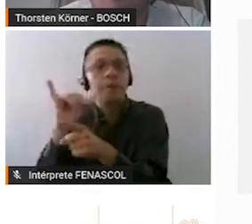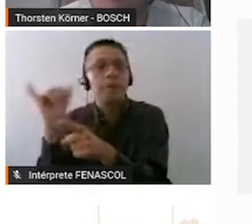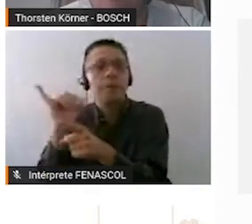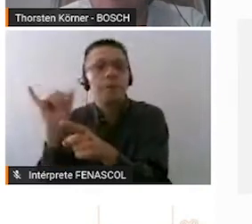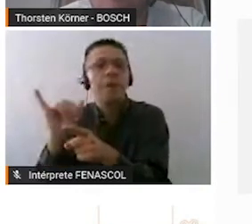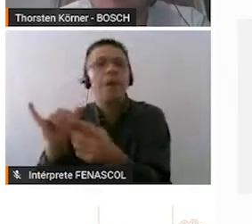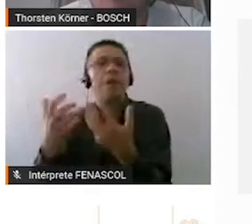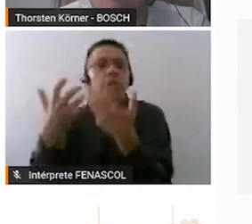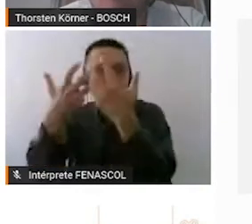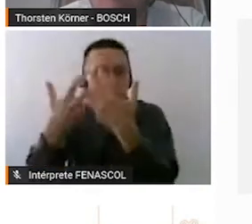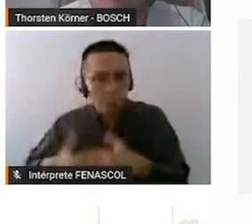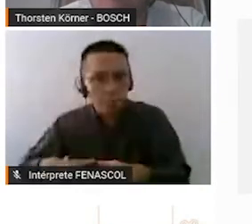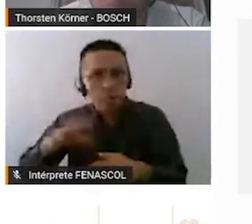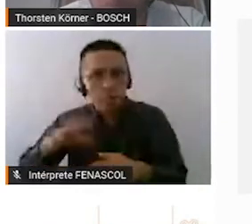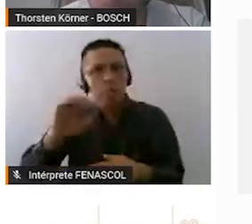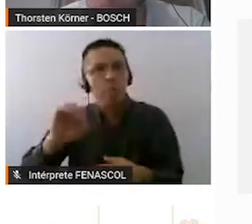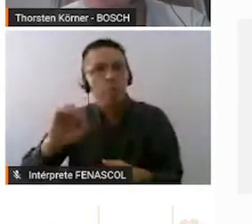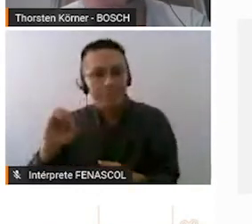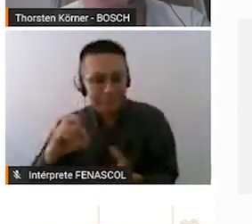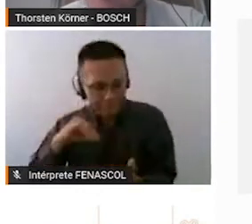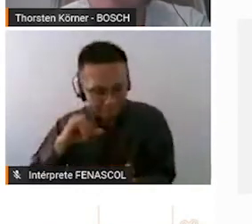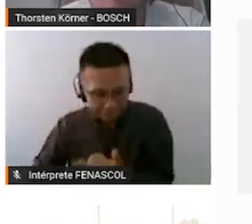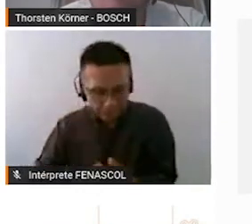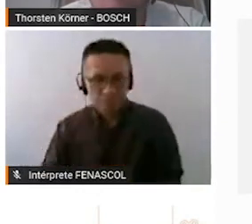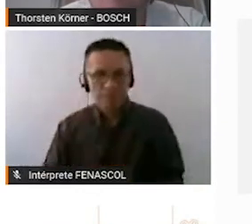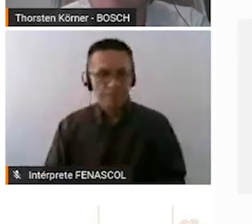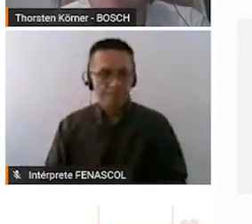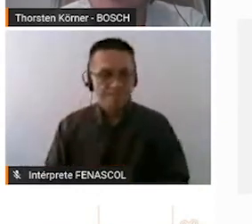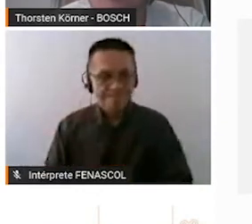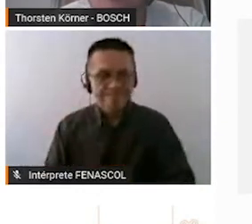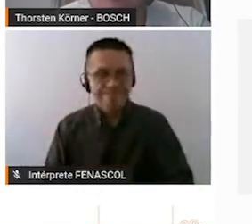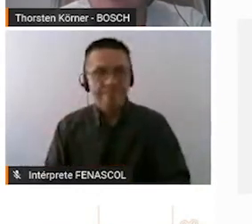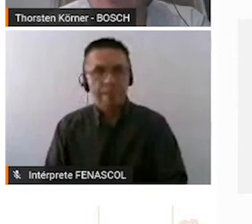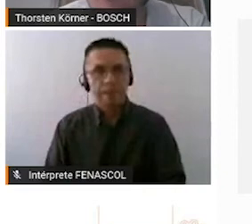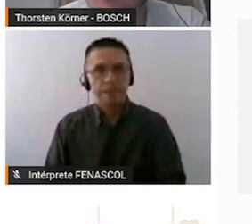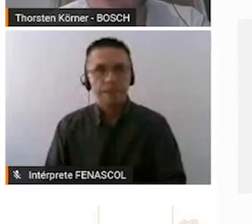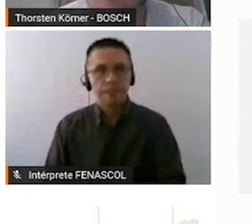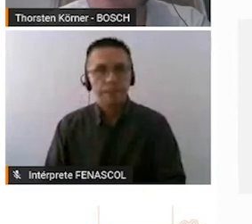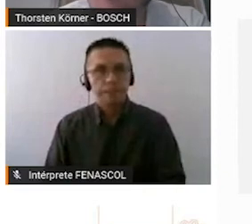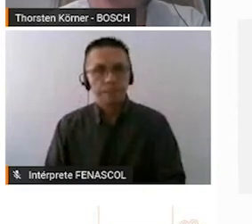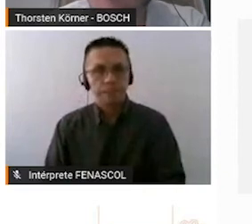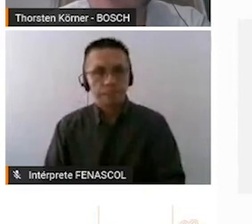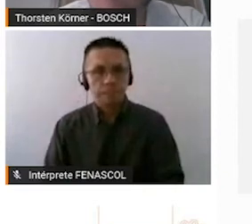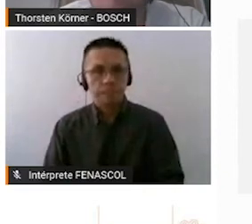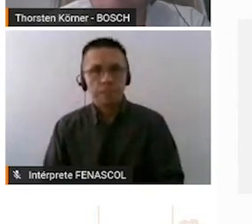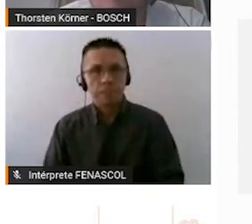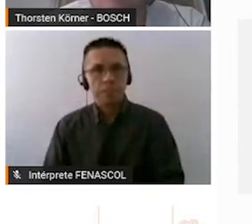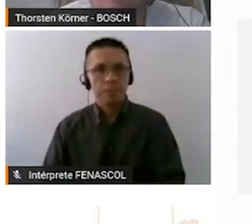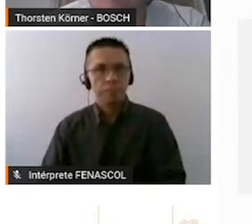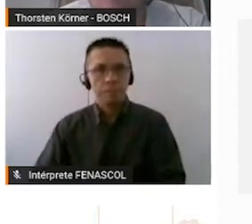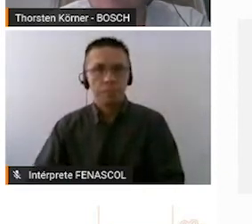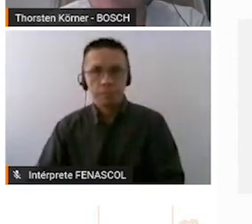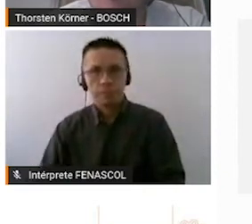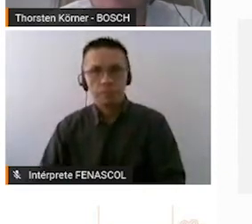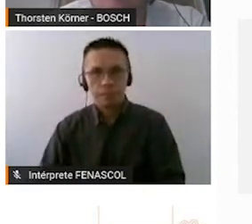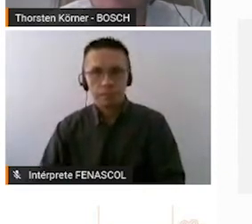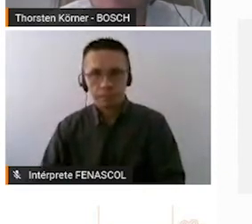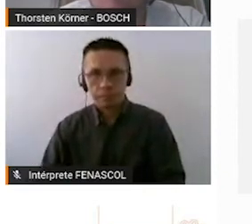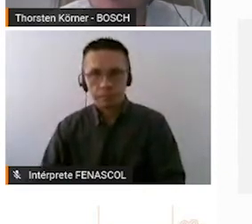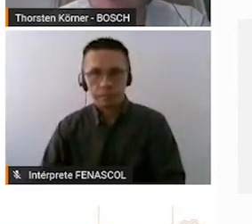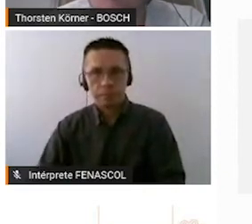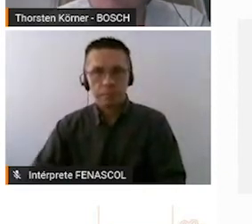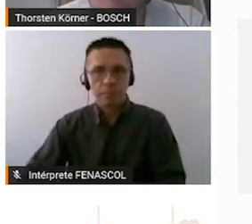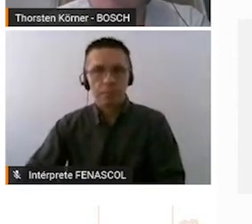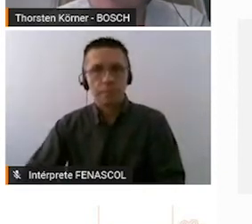Industria 4.0. Si lo vemos de esta forma, realmente resulta muy fácil y